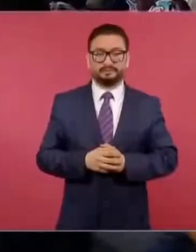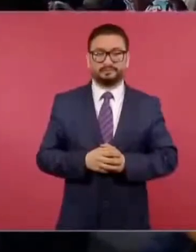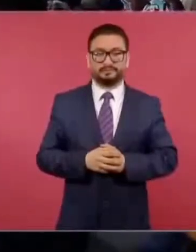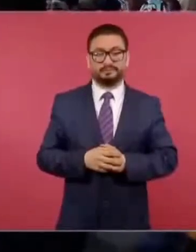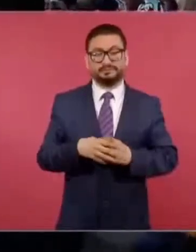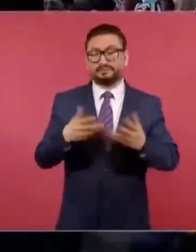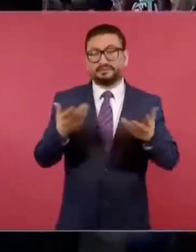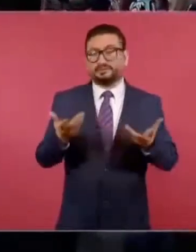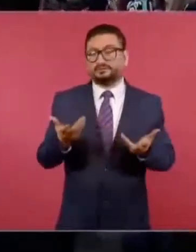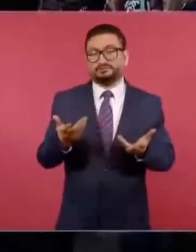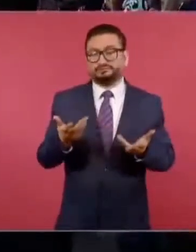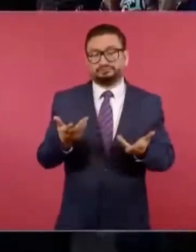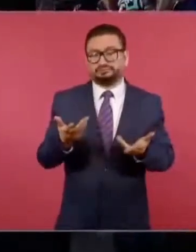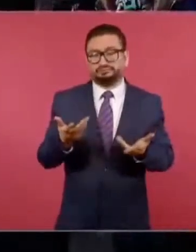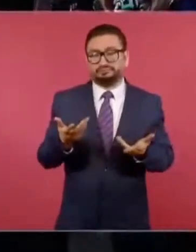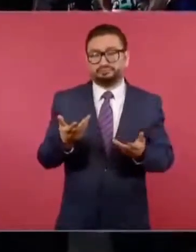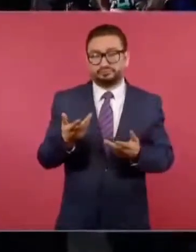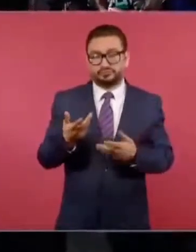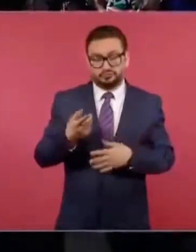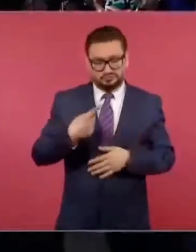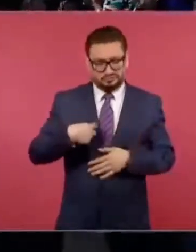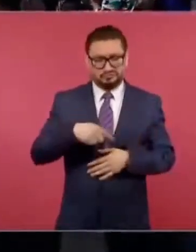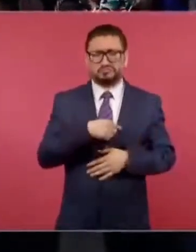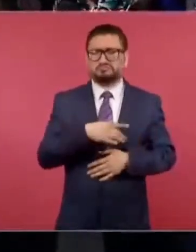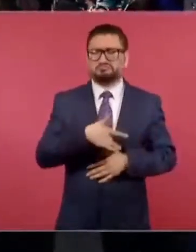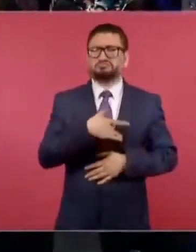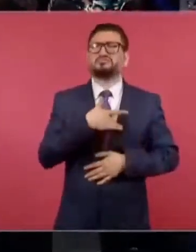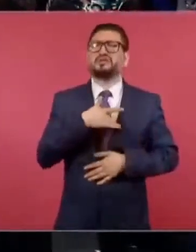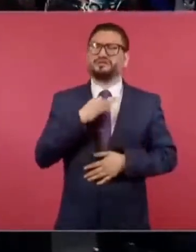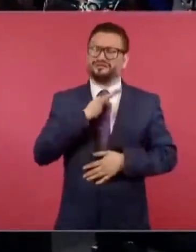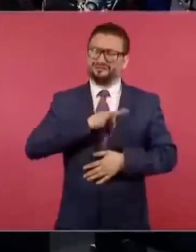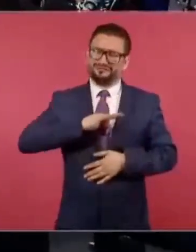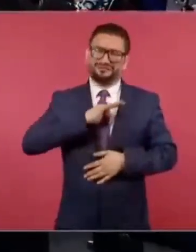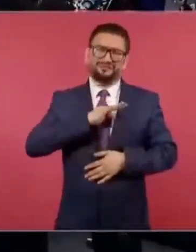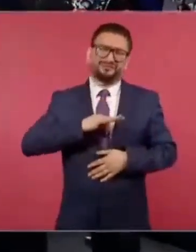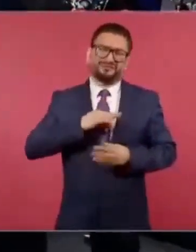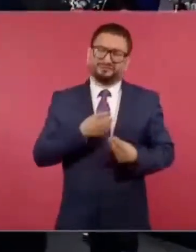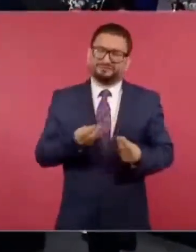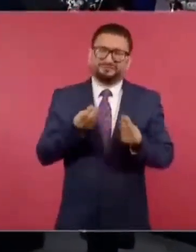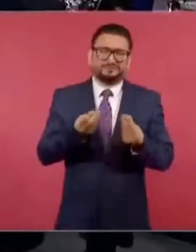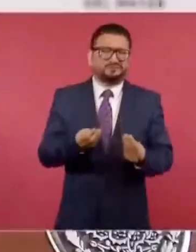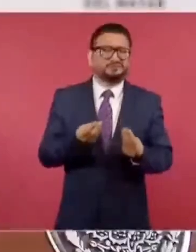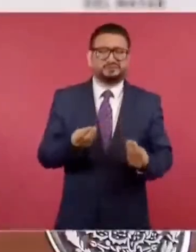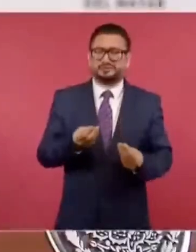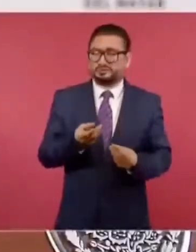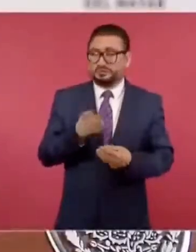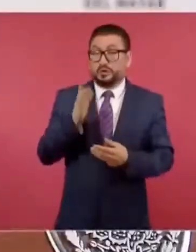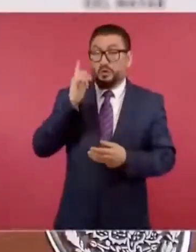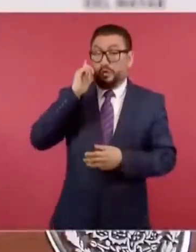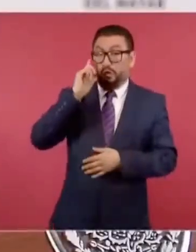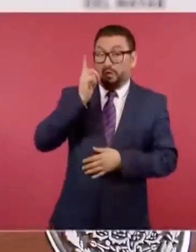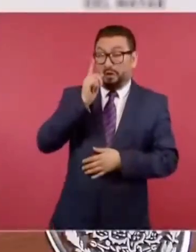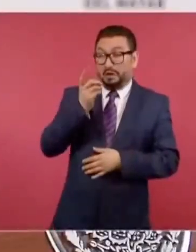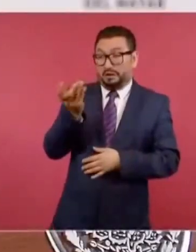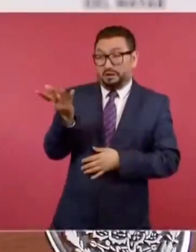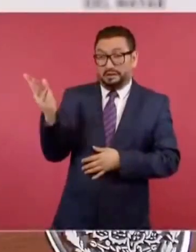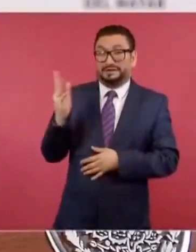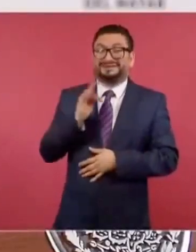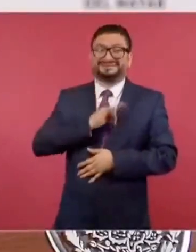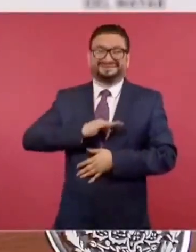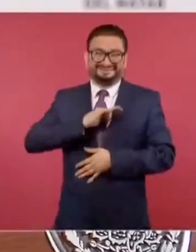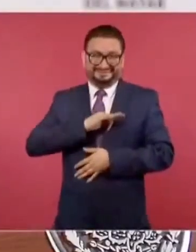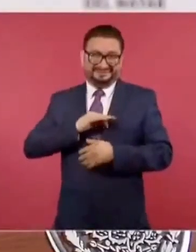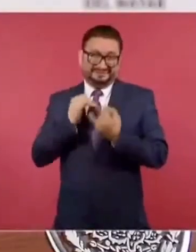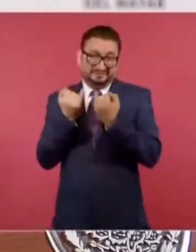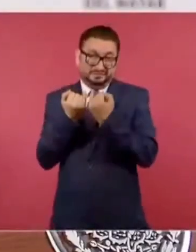Y somos muy felices. Y yo espero que también ellos sean felices, ¿no? Y